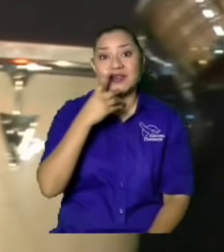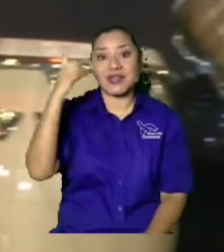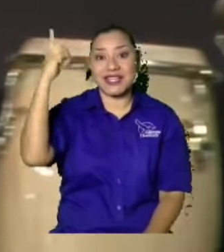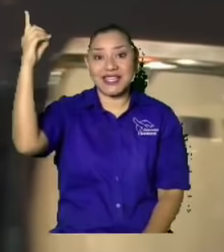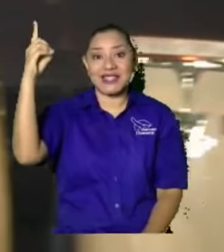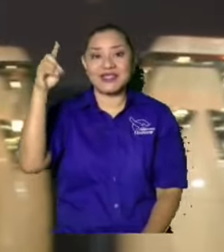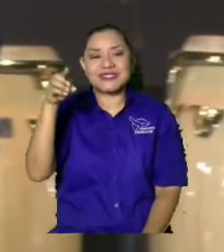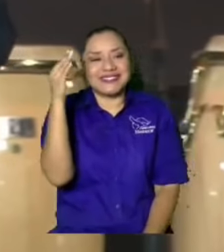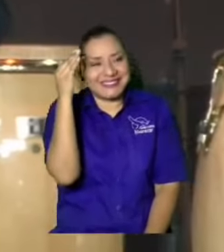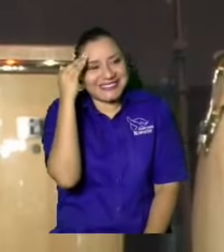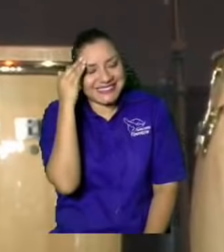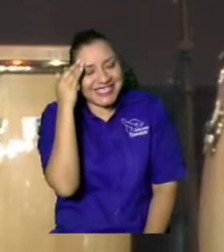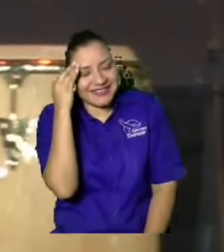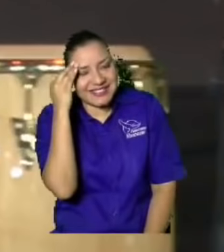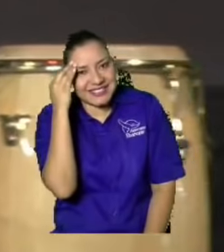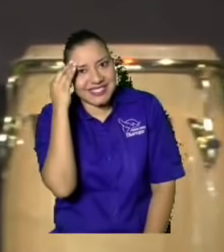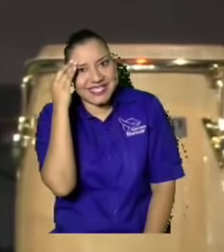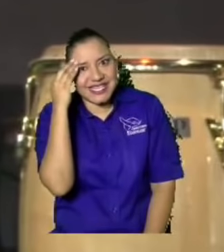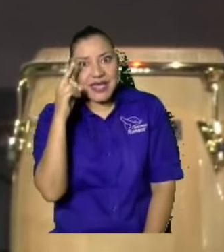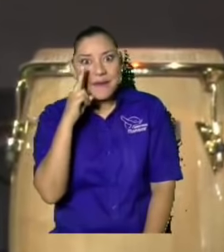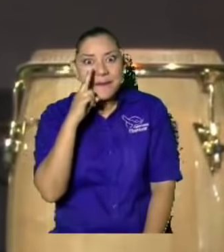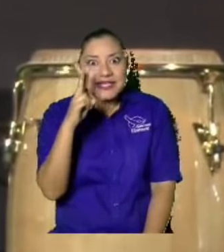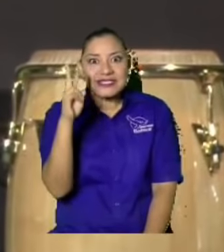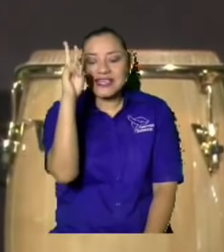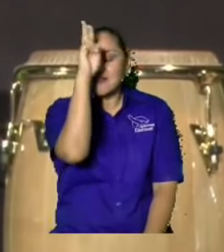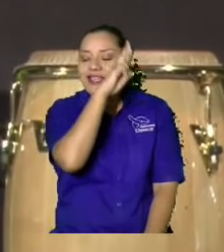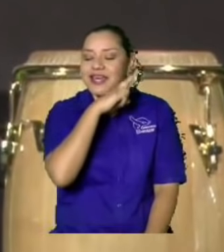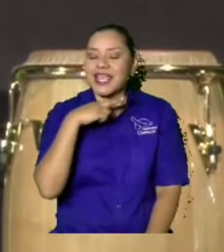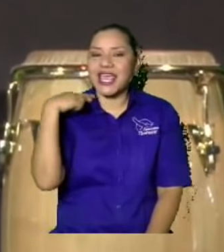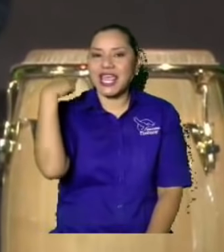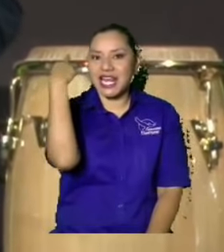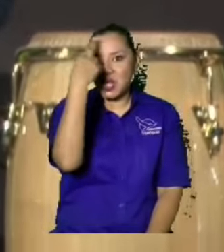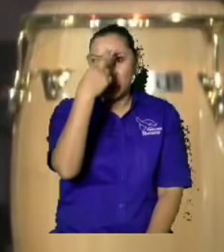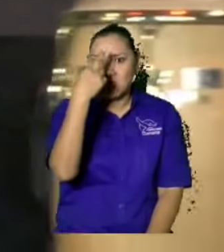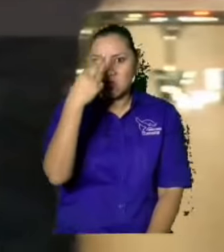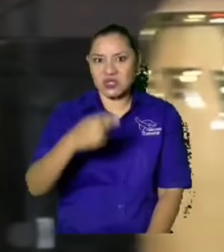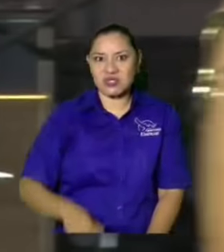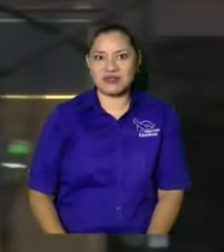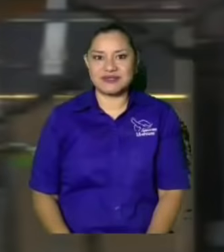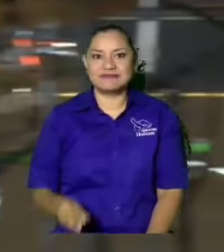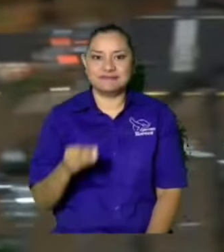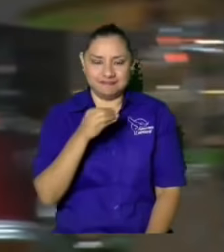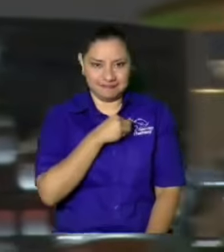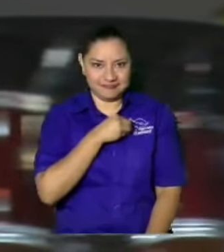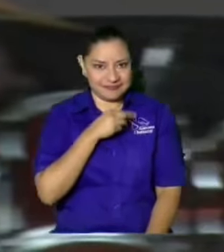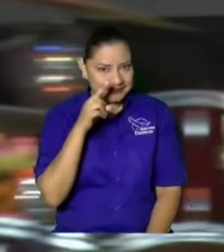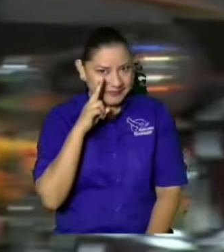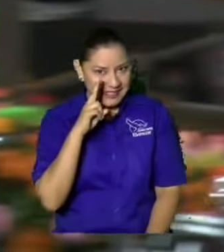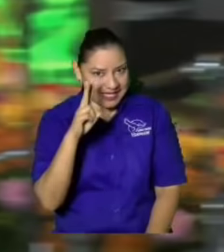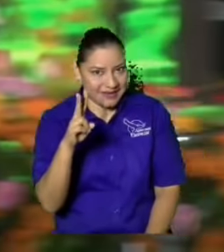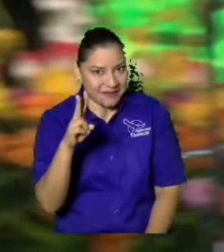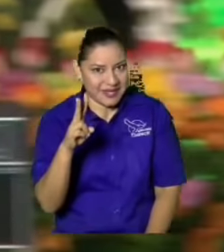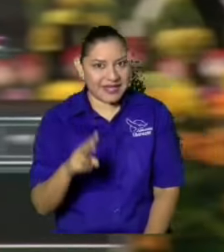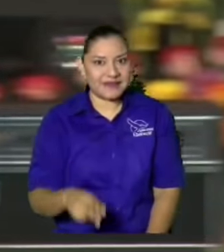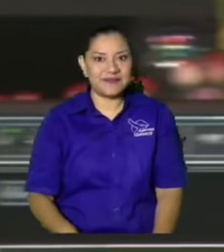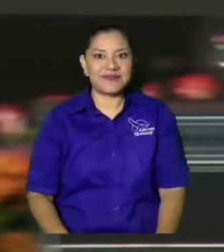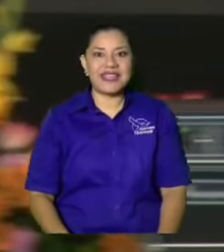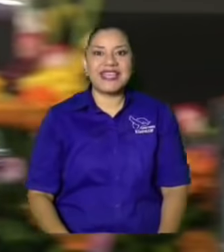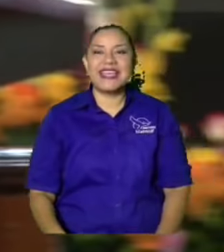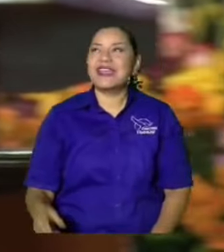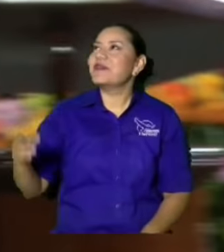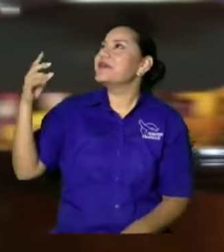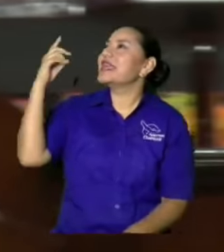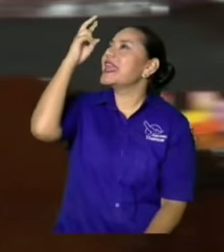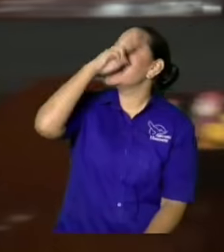¿Y sabes qué? Vas a ver el rostro. ¿Cuánto lo quieren ver? ¿Cuánto quieren ver? ¿Cuánto quieren